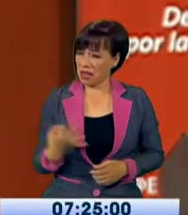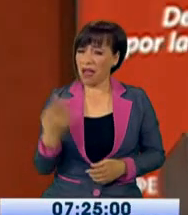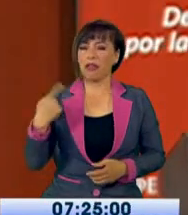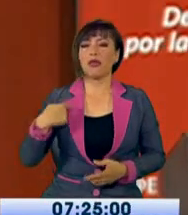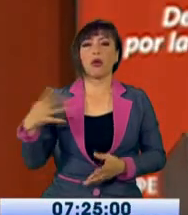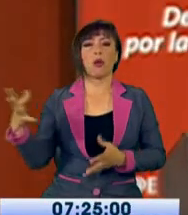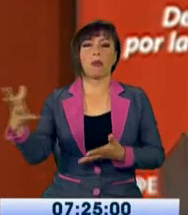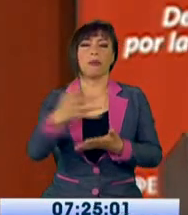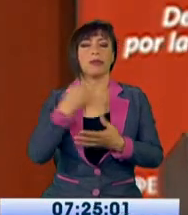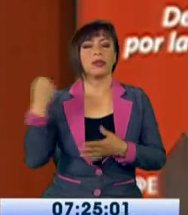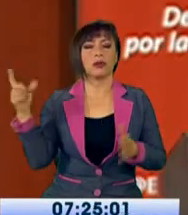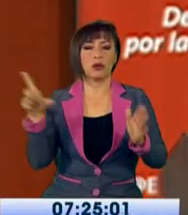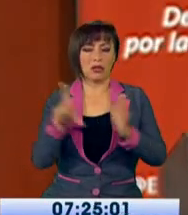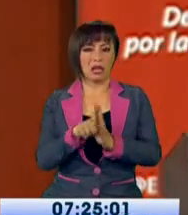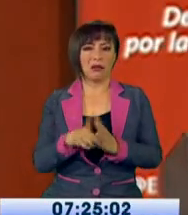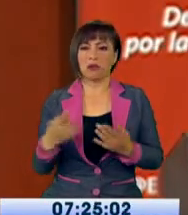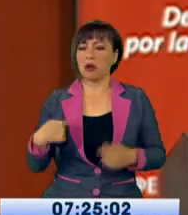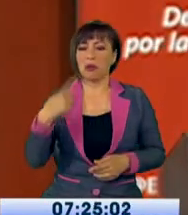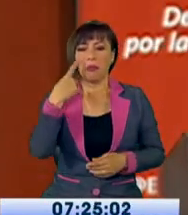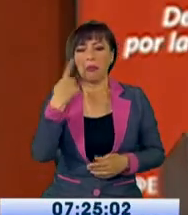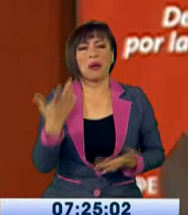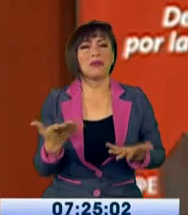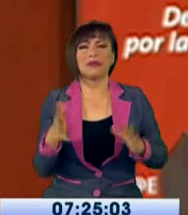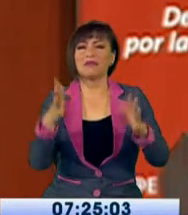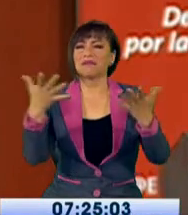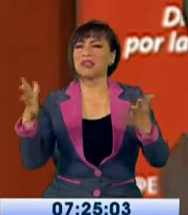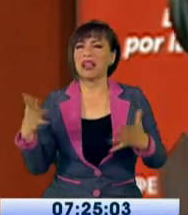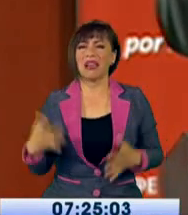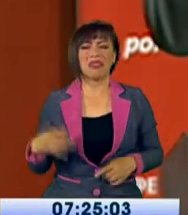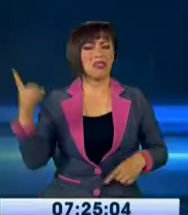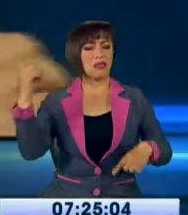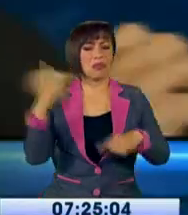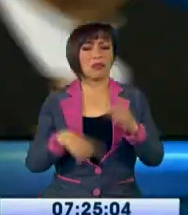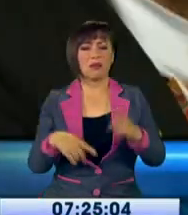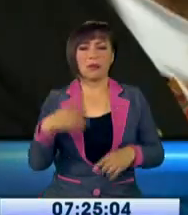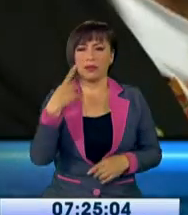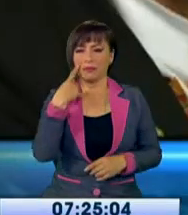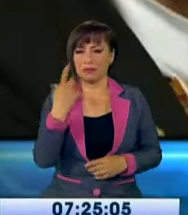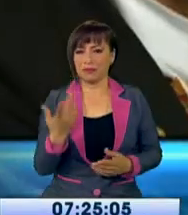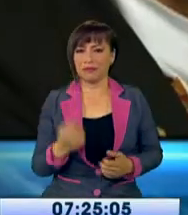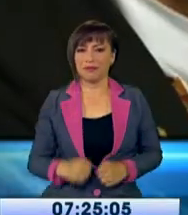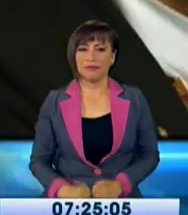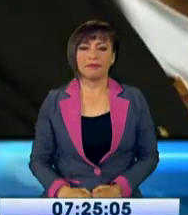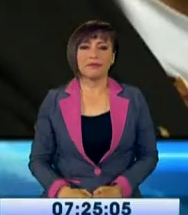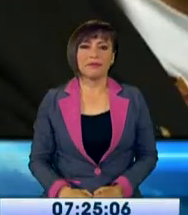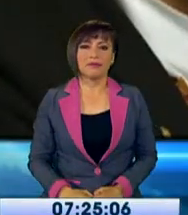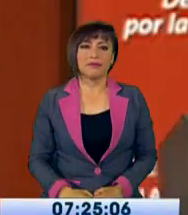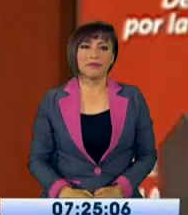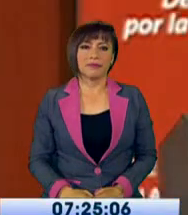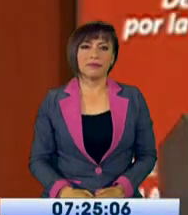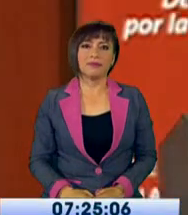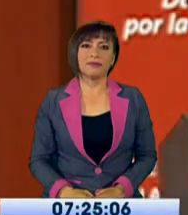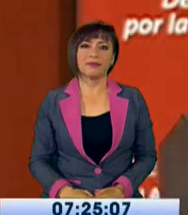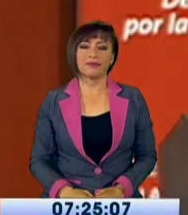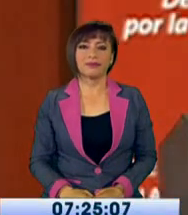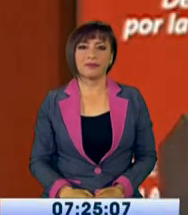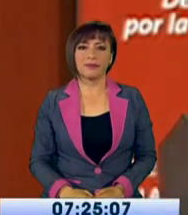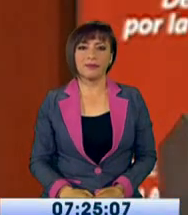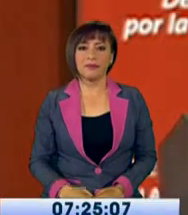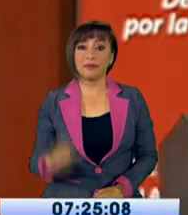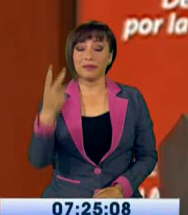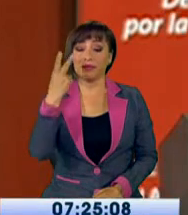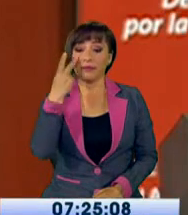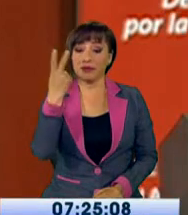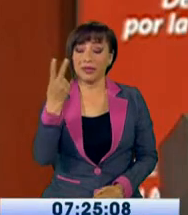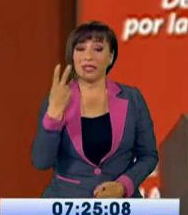leyes. No lo han demostrado, no lo podrán demostrar. Unificación del sistema laboral. Pero lo que hemos visto en las